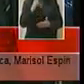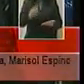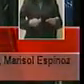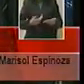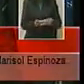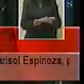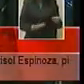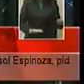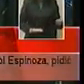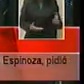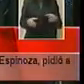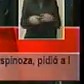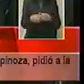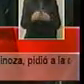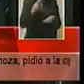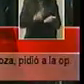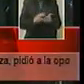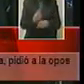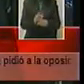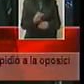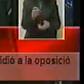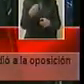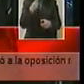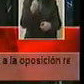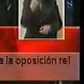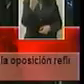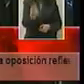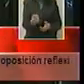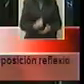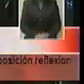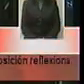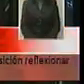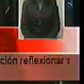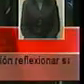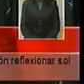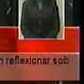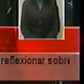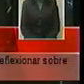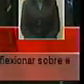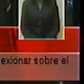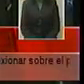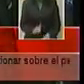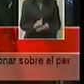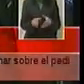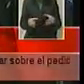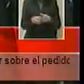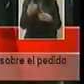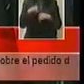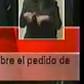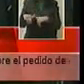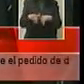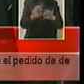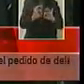un documento de la Comisión de Seguridad Ciudadana indicando que la Comisión por